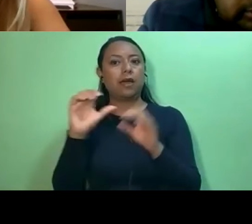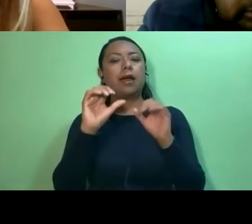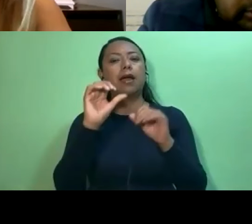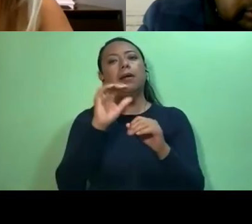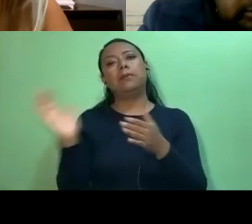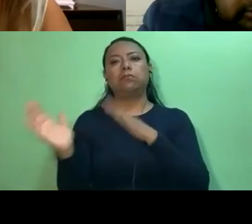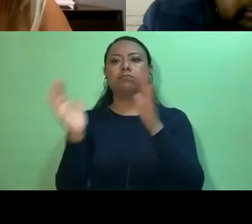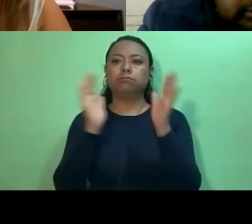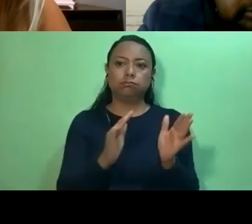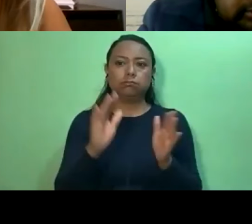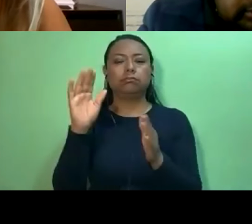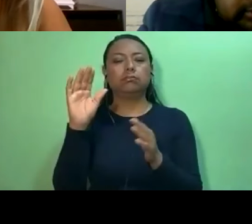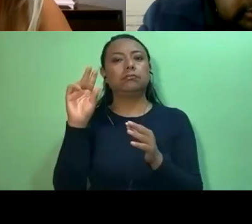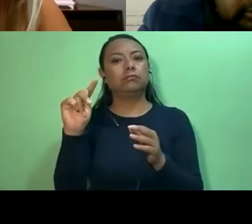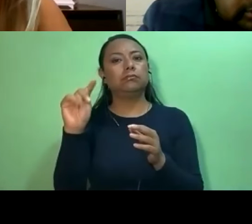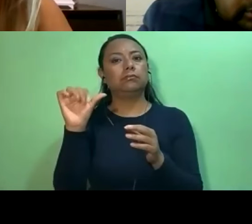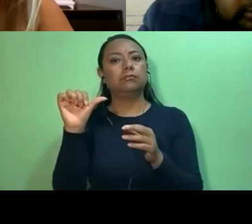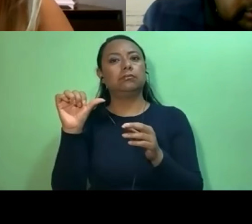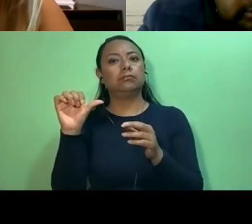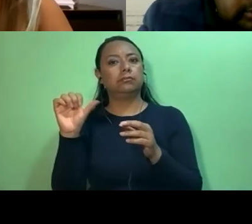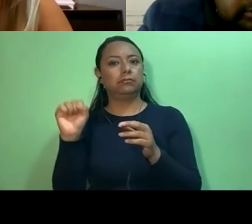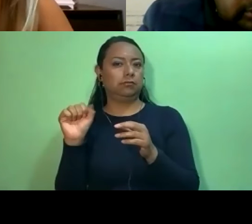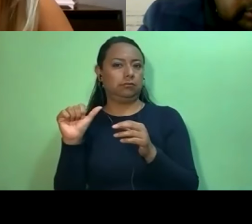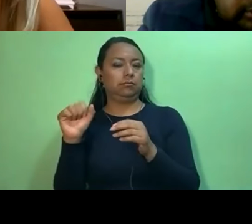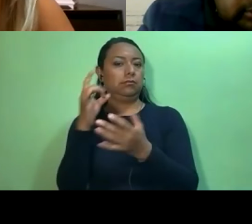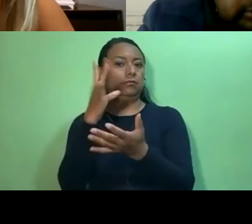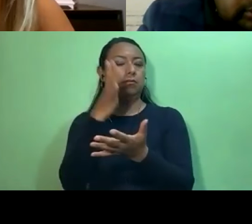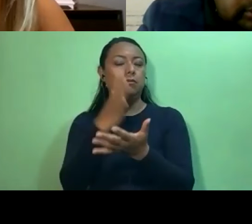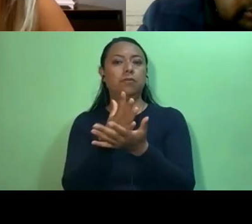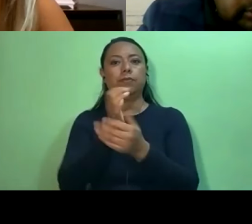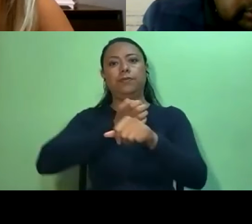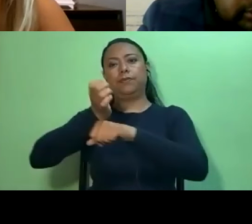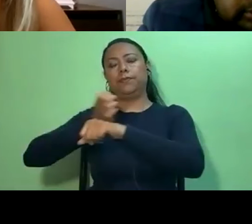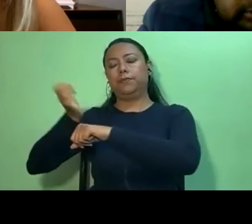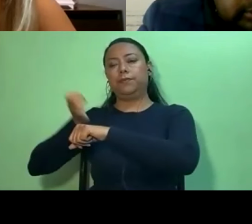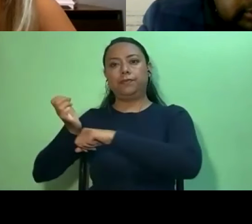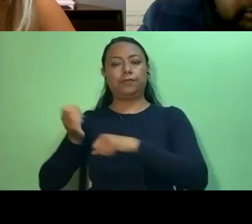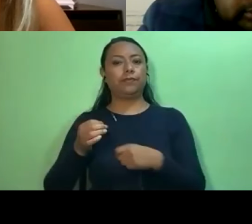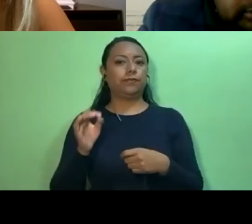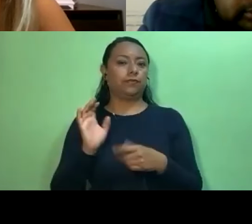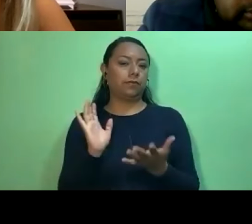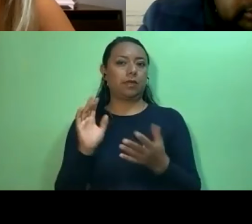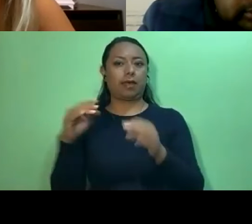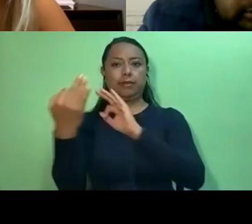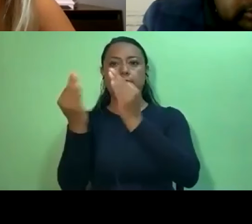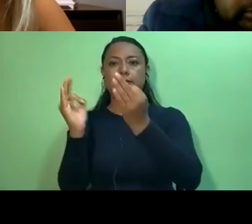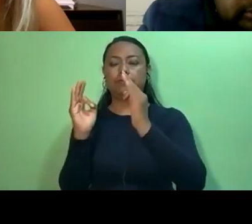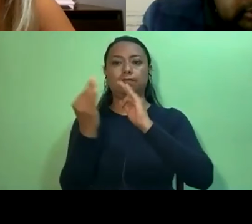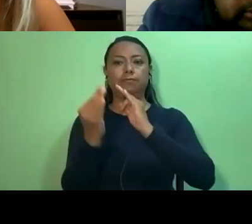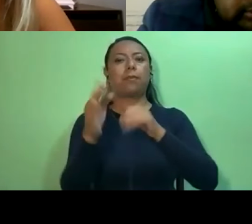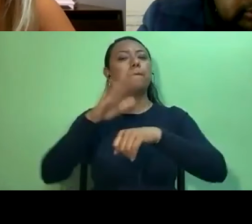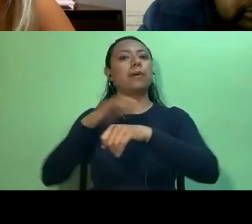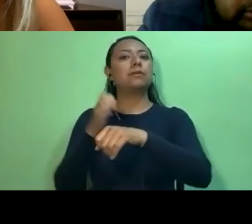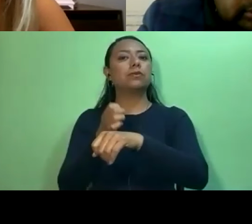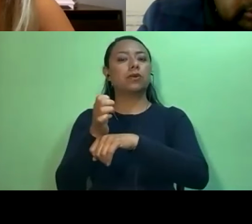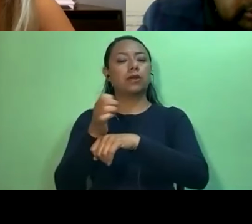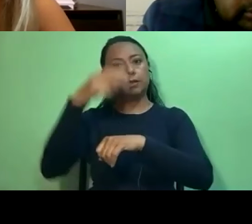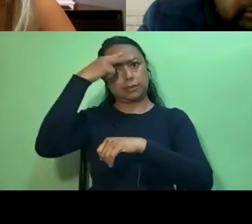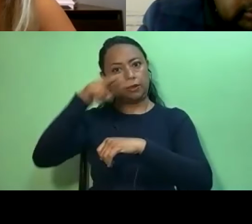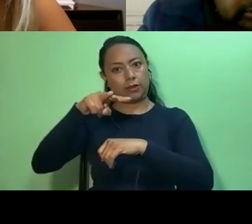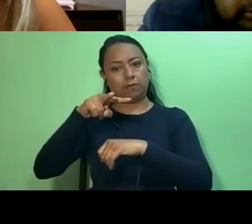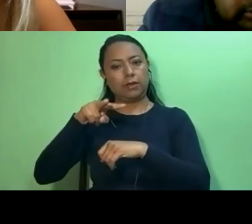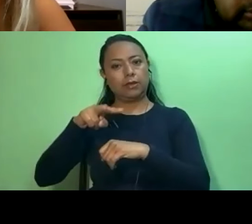ejercicio de homologación con las entidades federativas vecinas, en particular con el Estado de México.